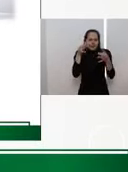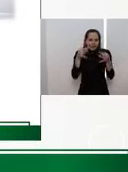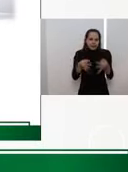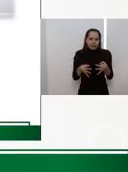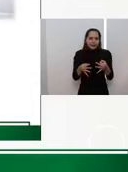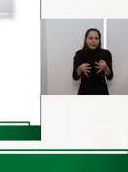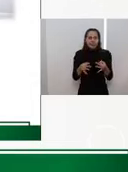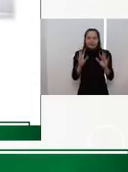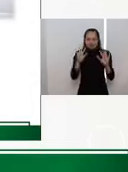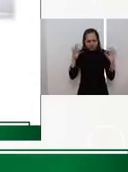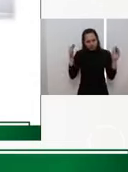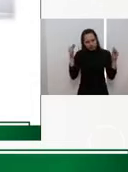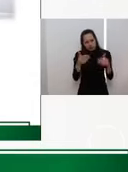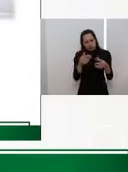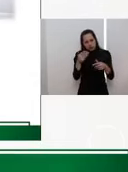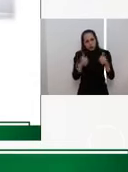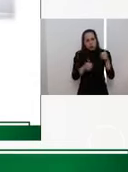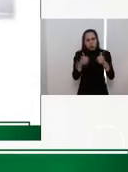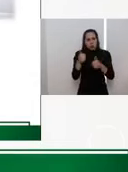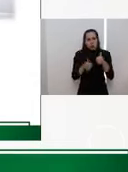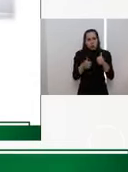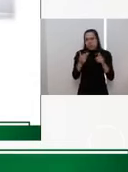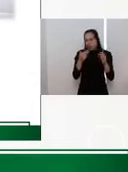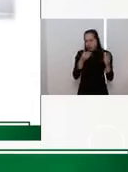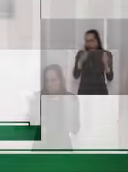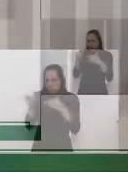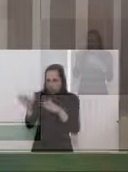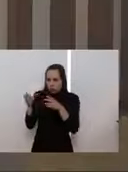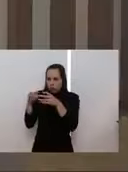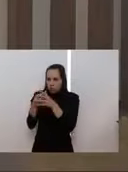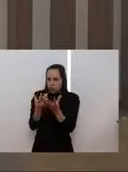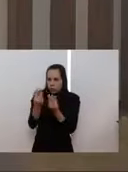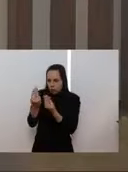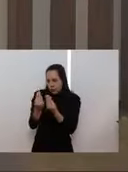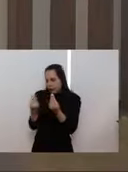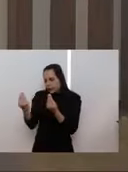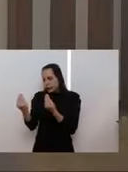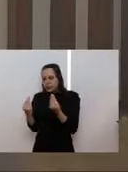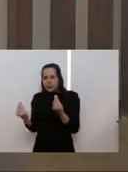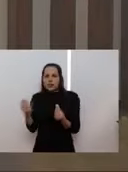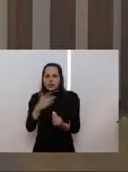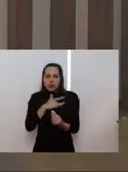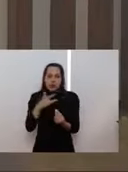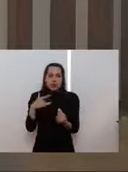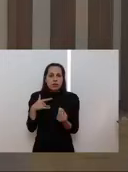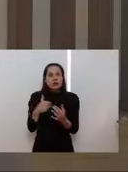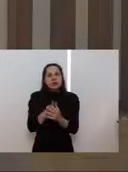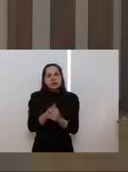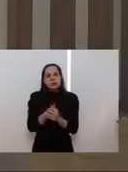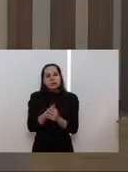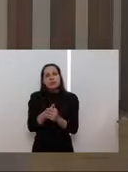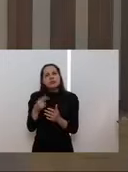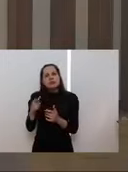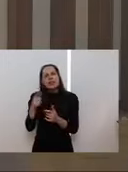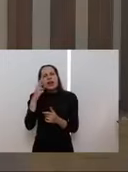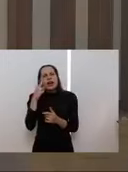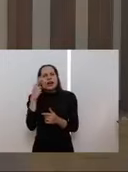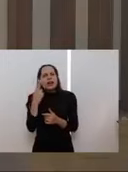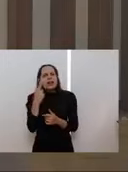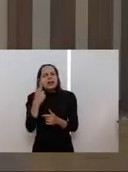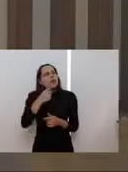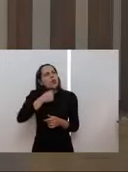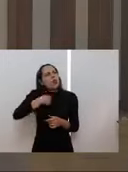orientadas hacia las direcciones de sanidad de las fuerzas y la dirección general de sanidad cuando revisamos en las que nosotros estamos